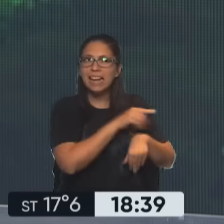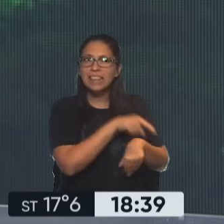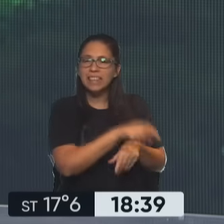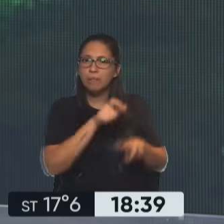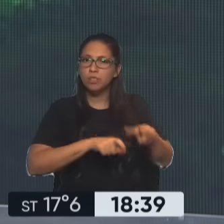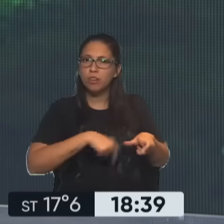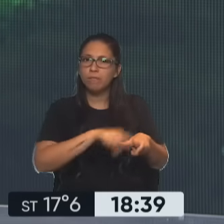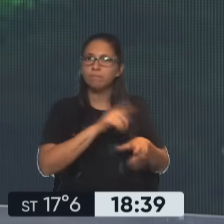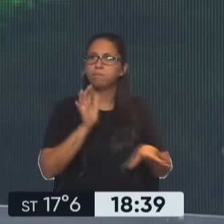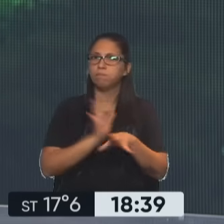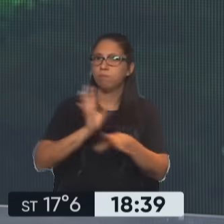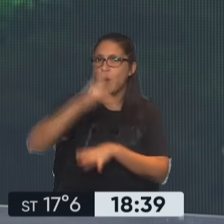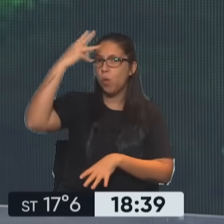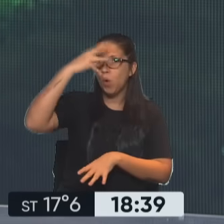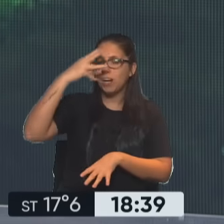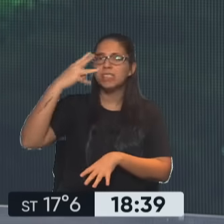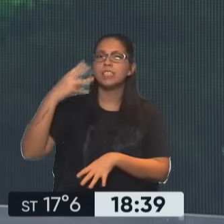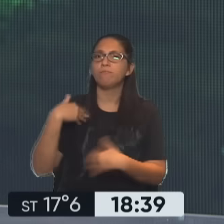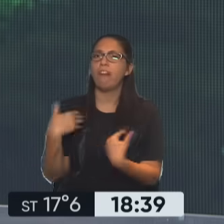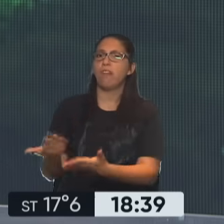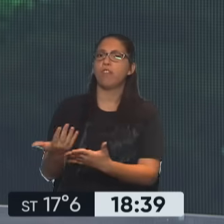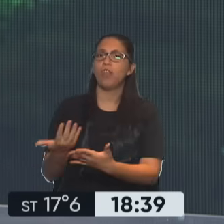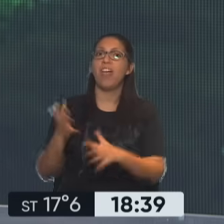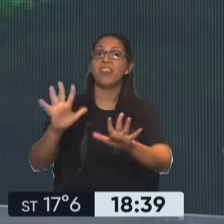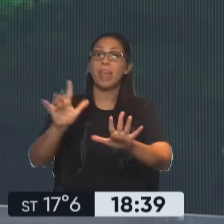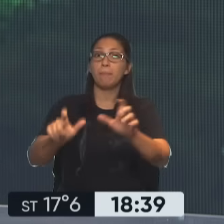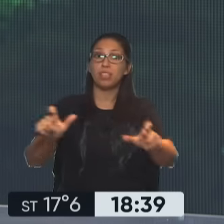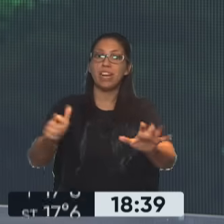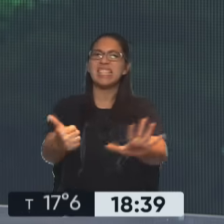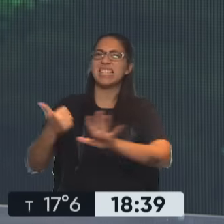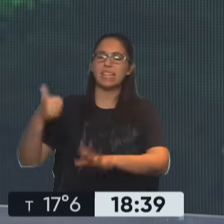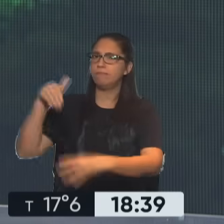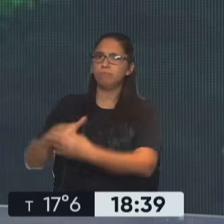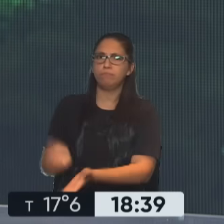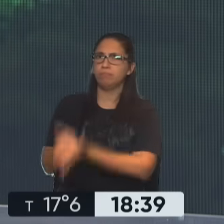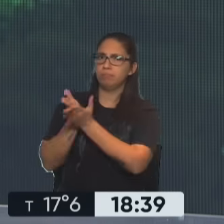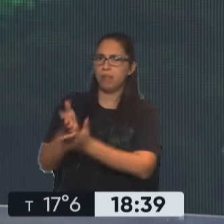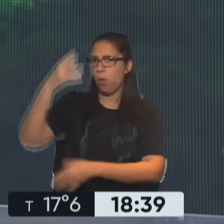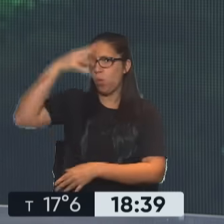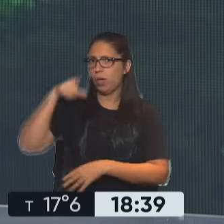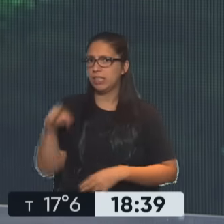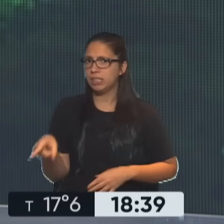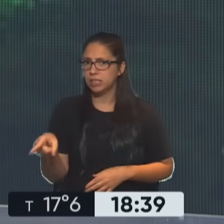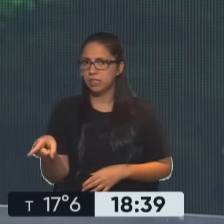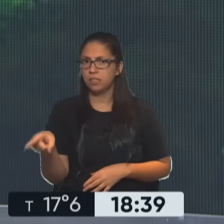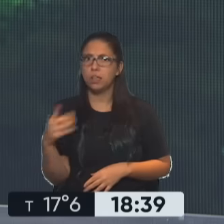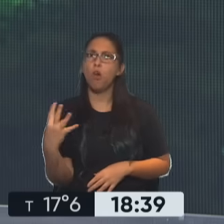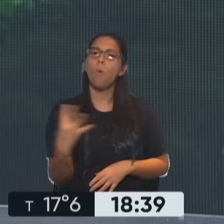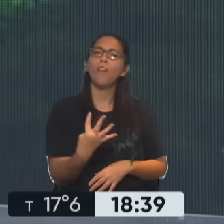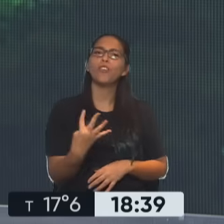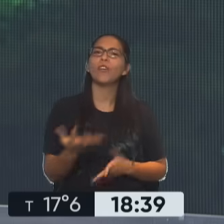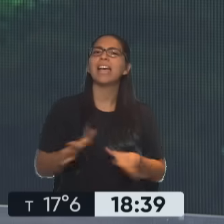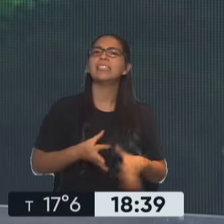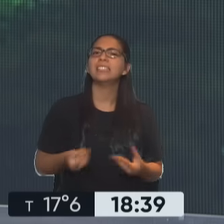Bullrich fidelizaba 6 de cada 10. 6 de cada 10. 6 de cada 10. ¿Y esos, el restante, los otros 4? Los otros